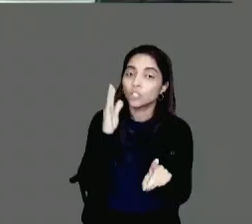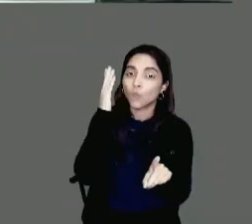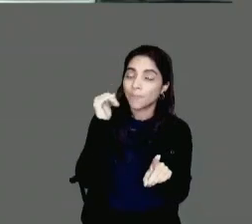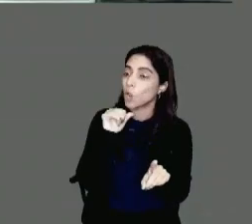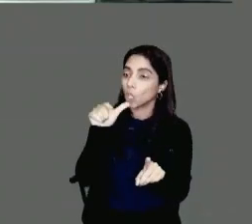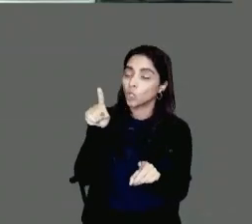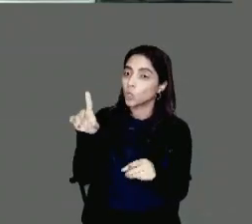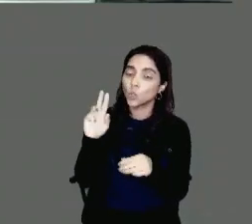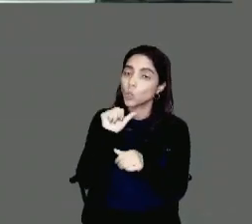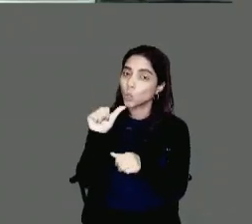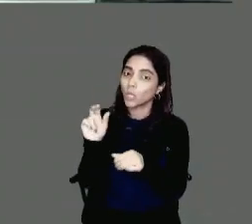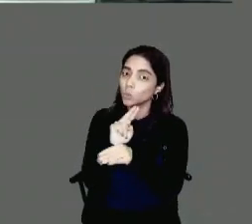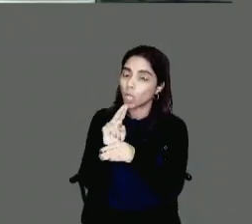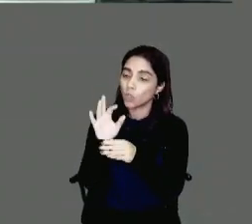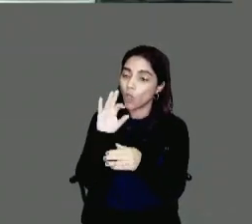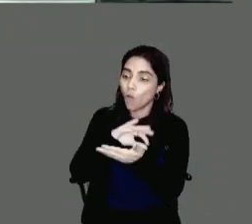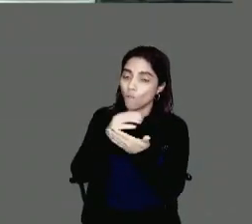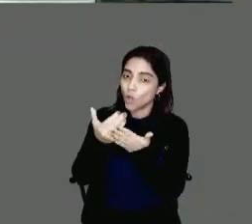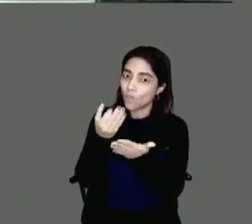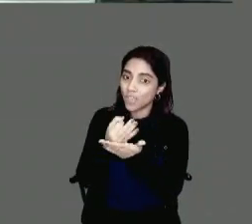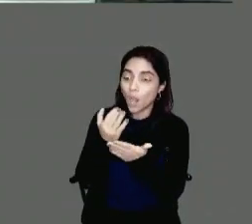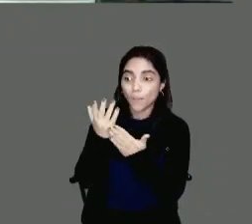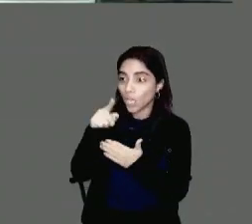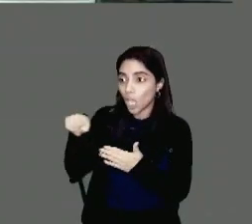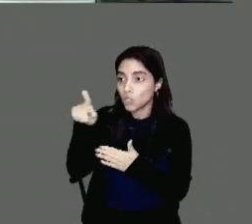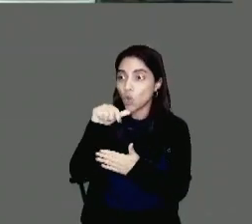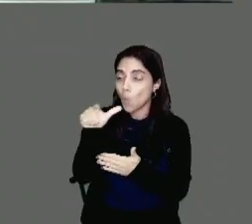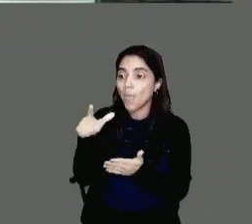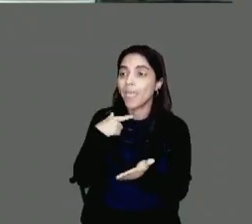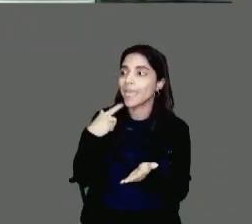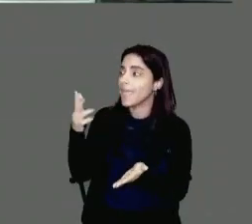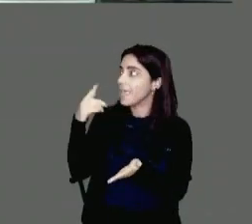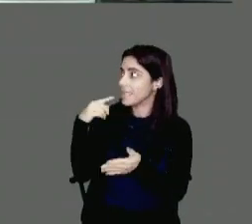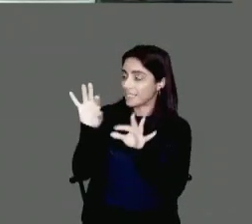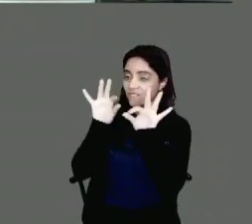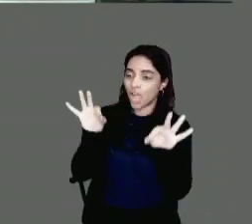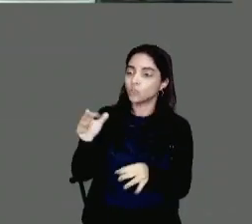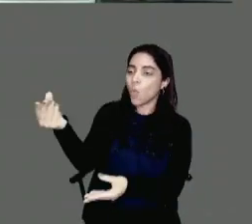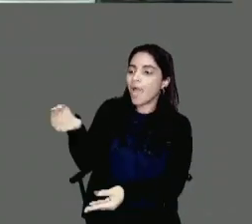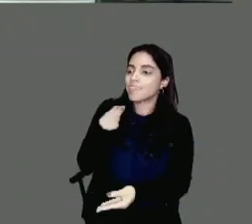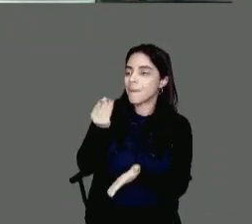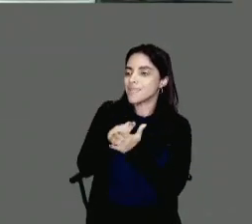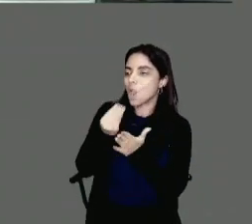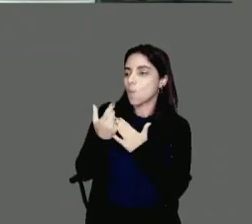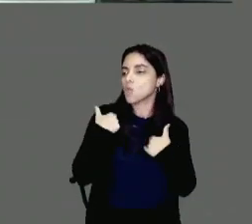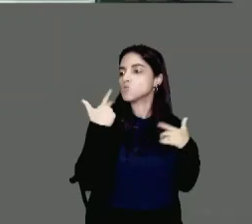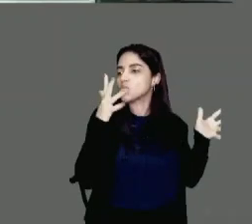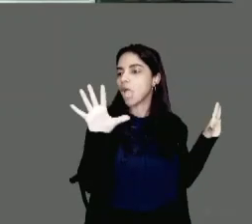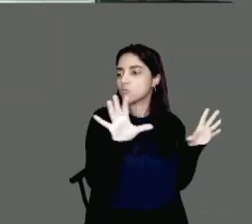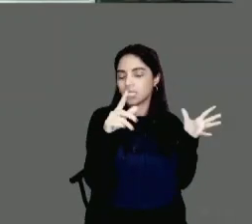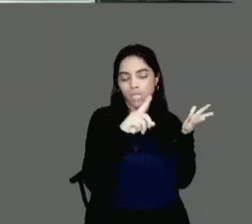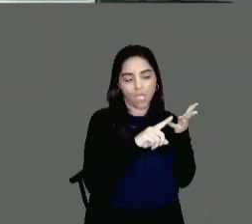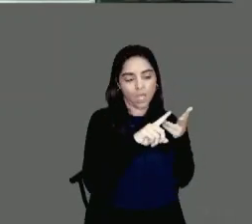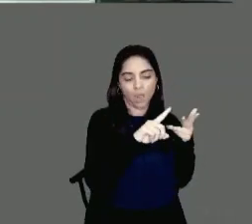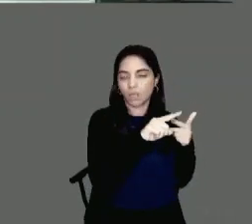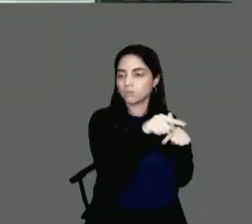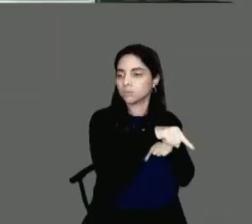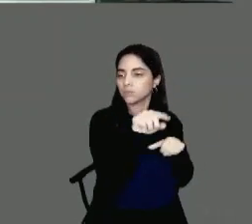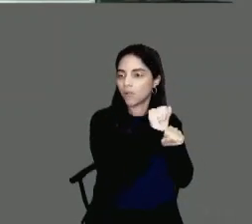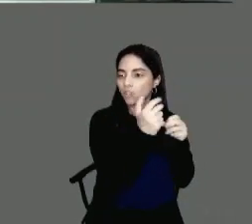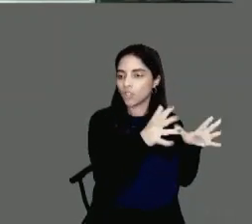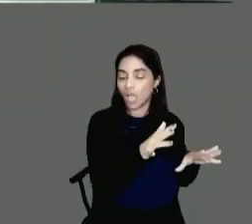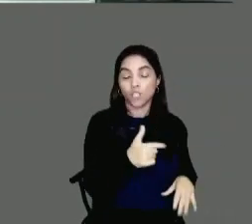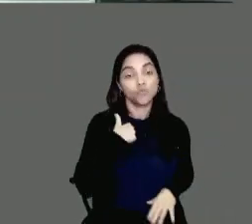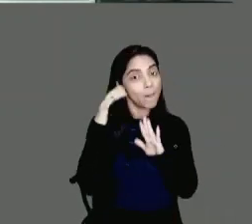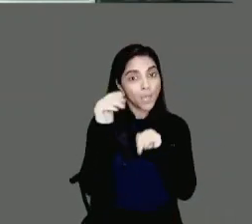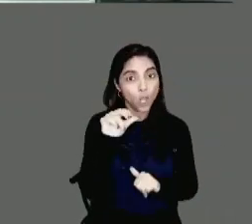federales porque se supone que ellos no cobren nada ni facturen nada que ellos no hayan gastado y ejecutado O sea que eso sería una violación a las guías federales